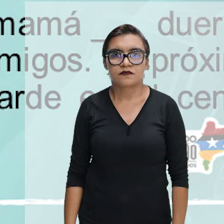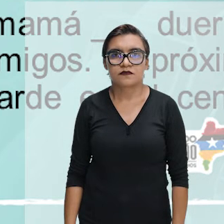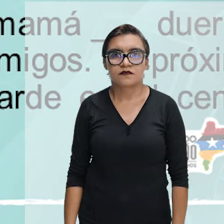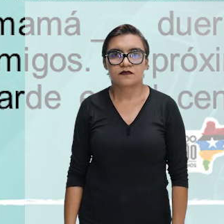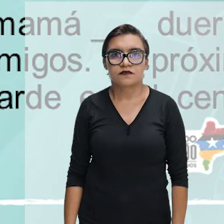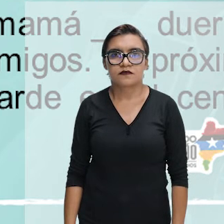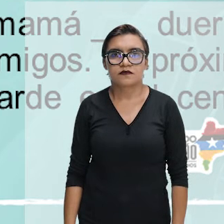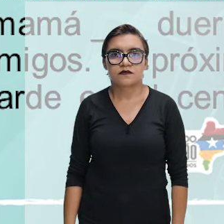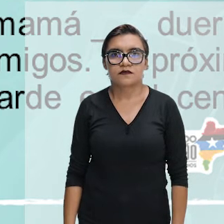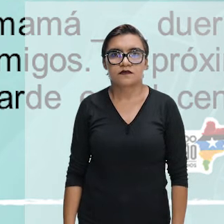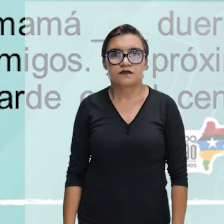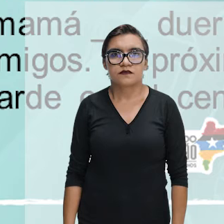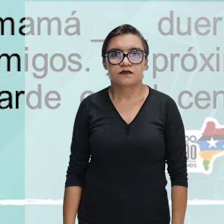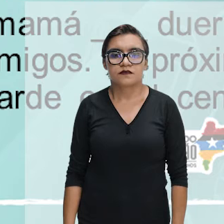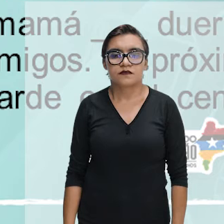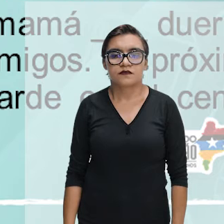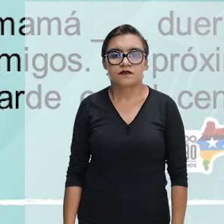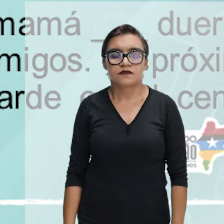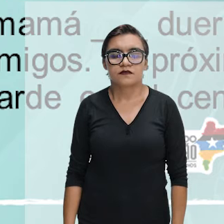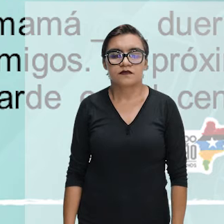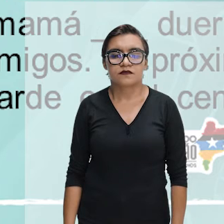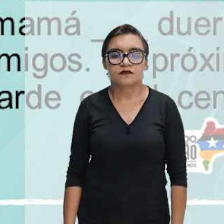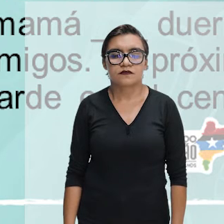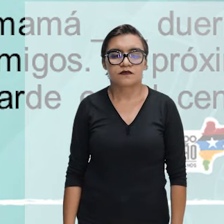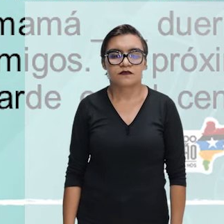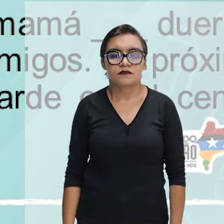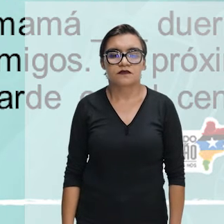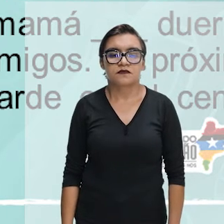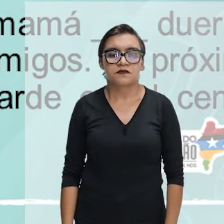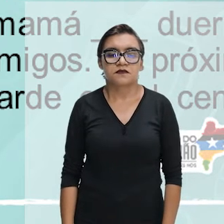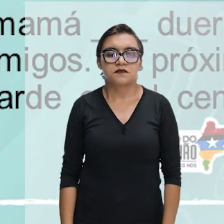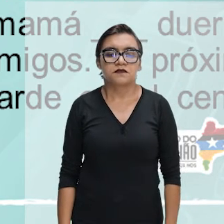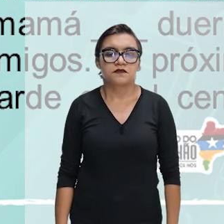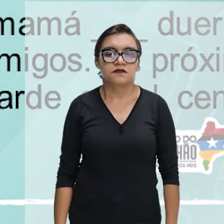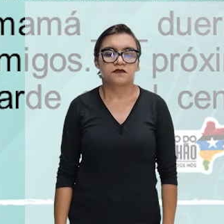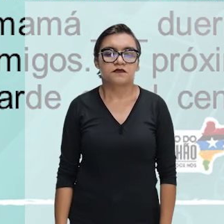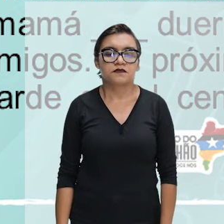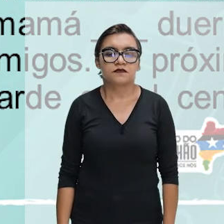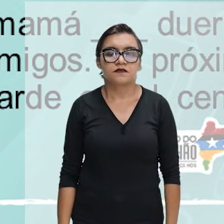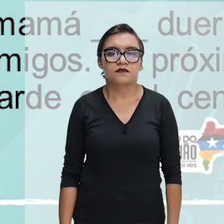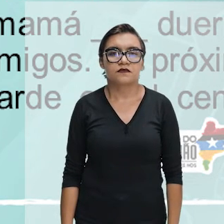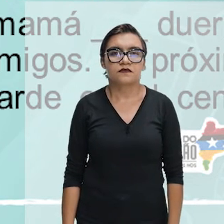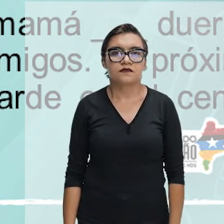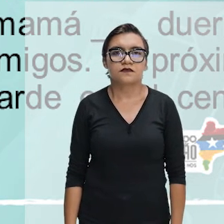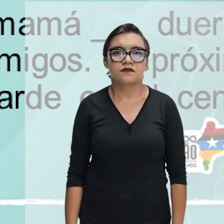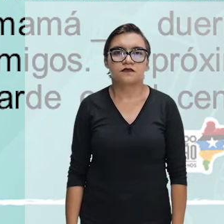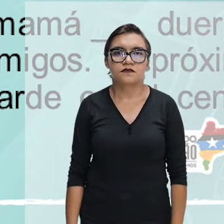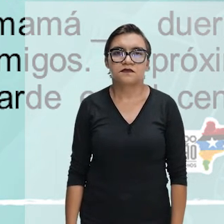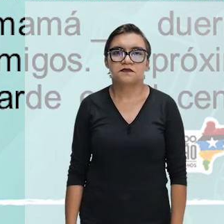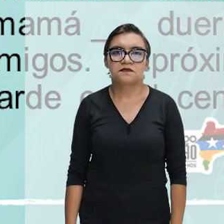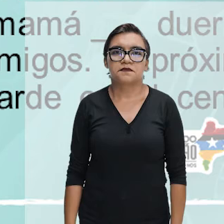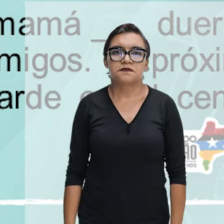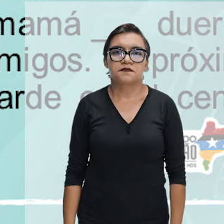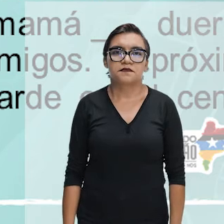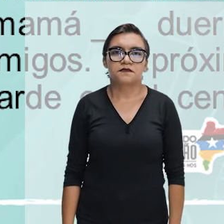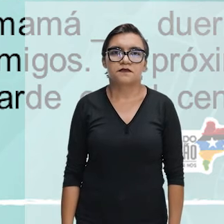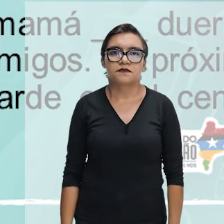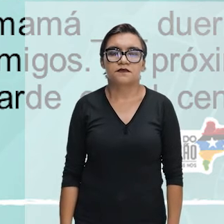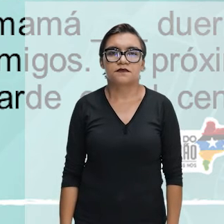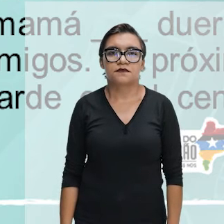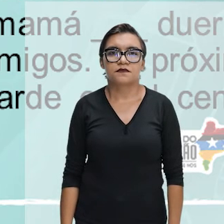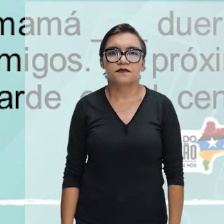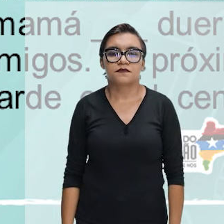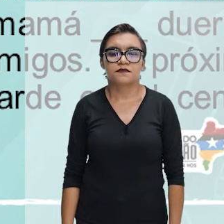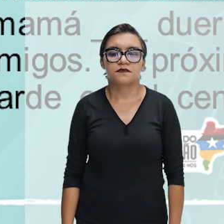una taza de café con leche y luego salgo a la escuela. Mi mamá no